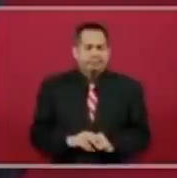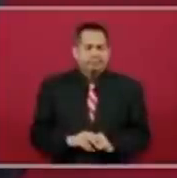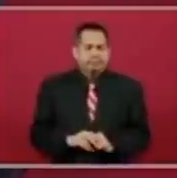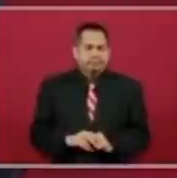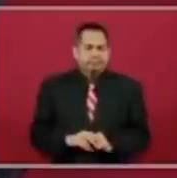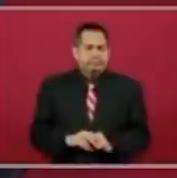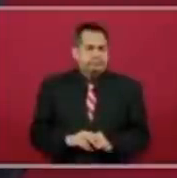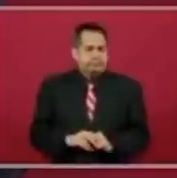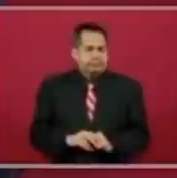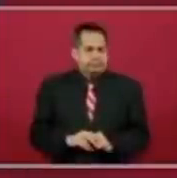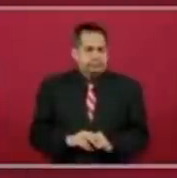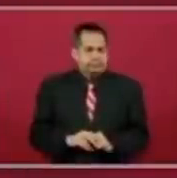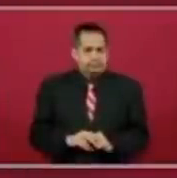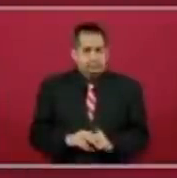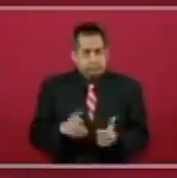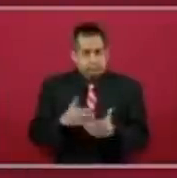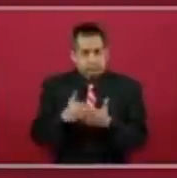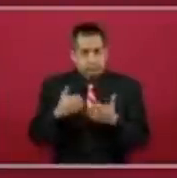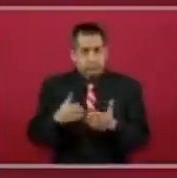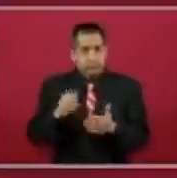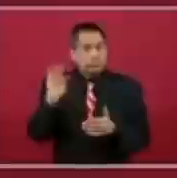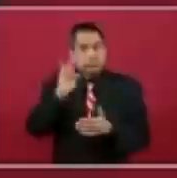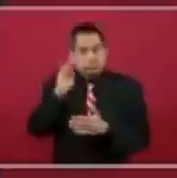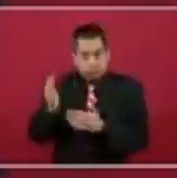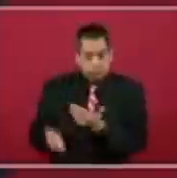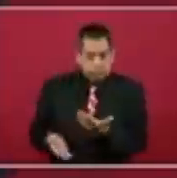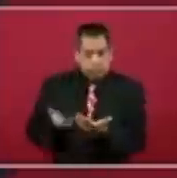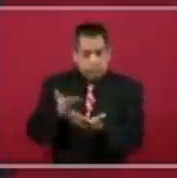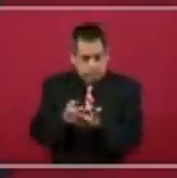Si ahora nosotros planteamos algo así,